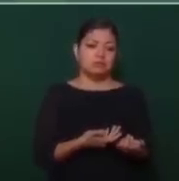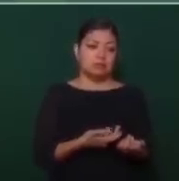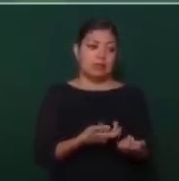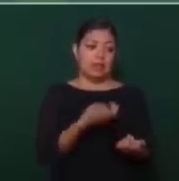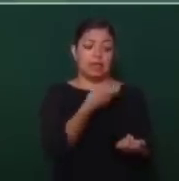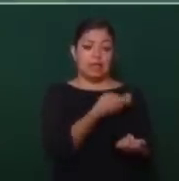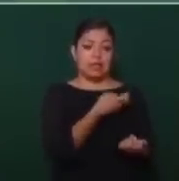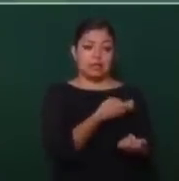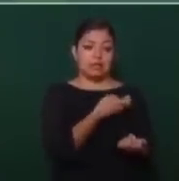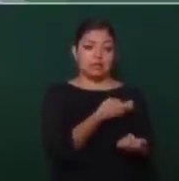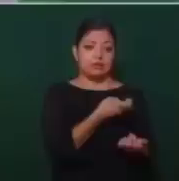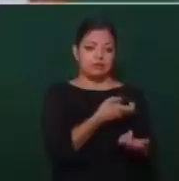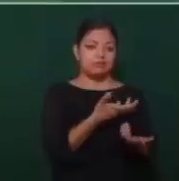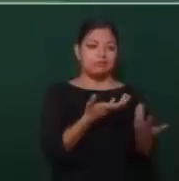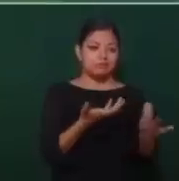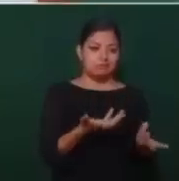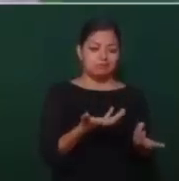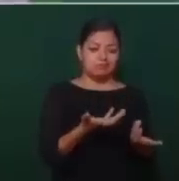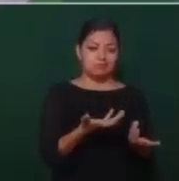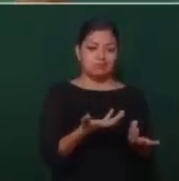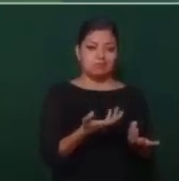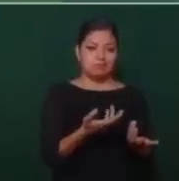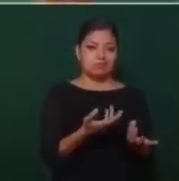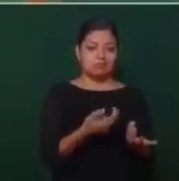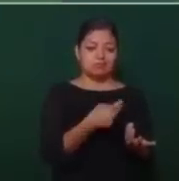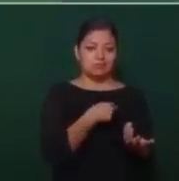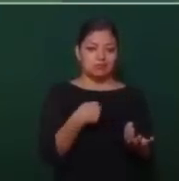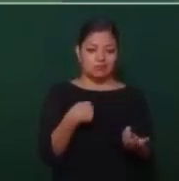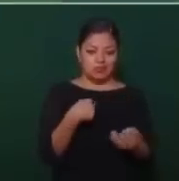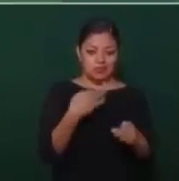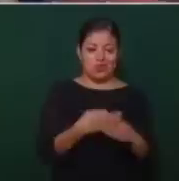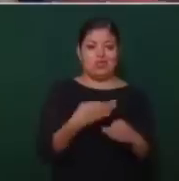esto que desgraciadamente estamos padeciendo